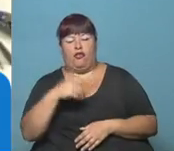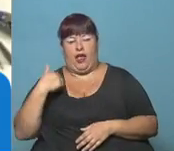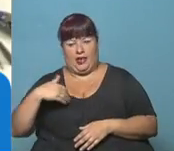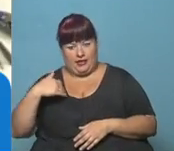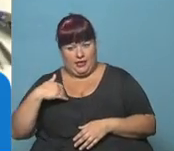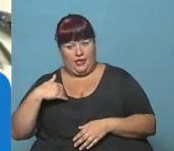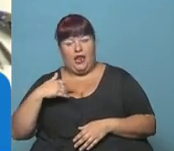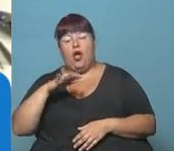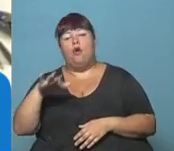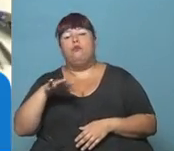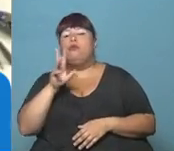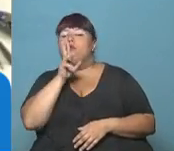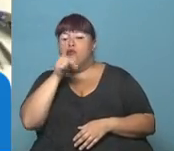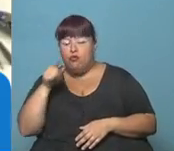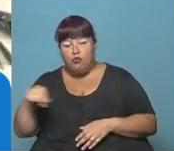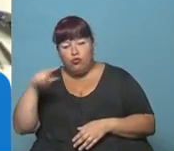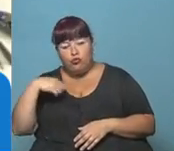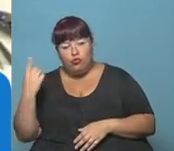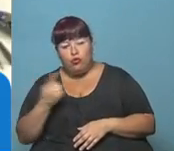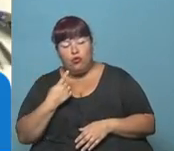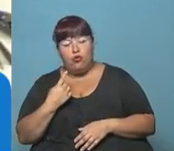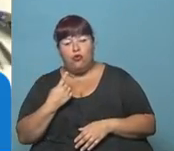El pueblo ruso